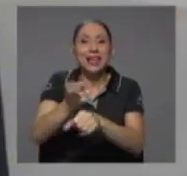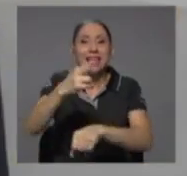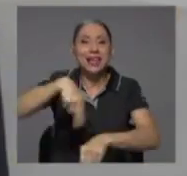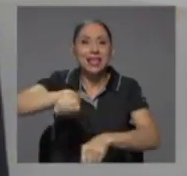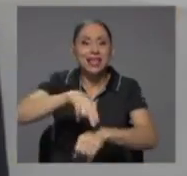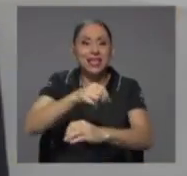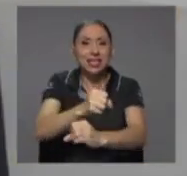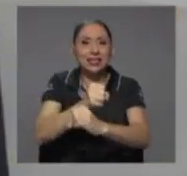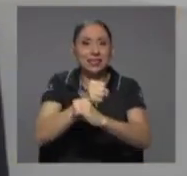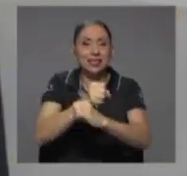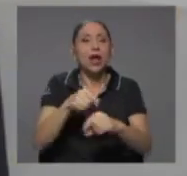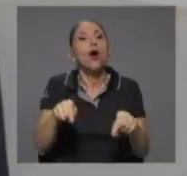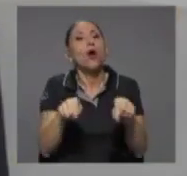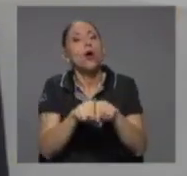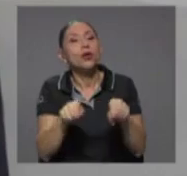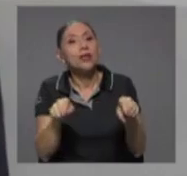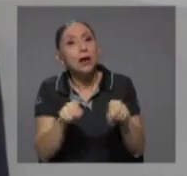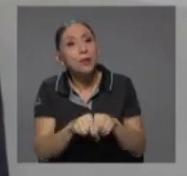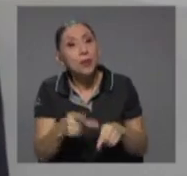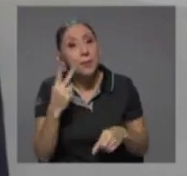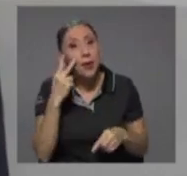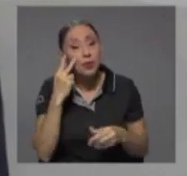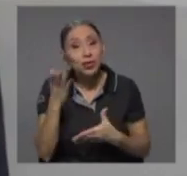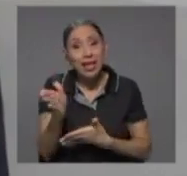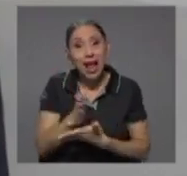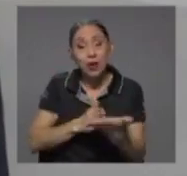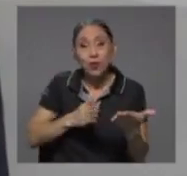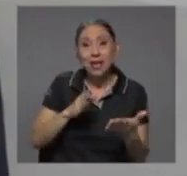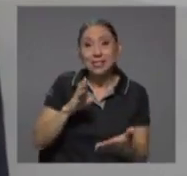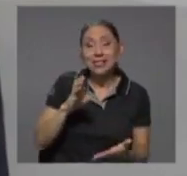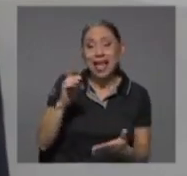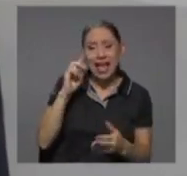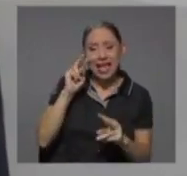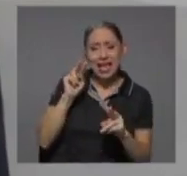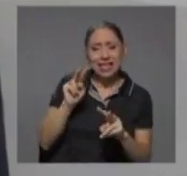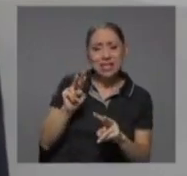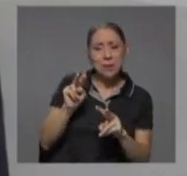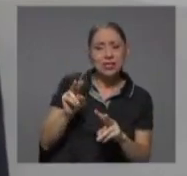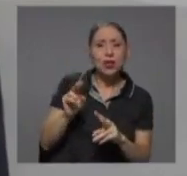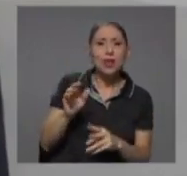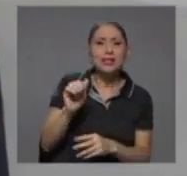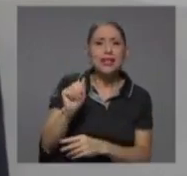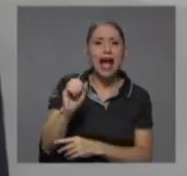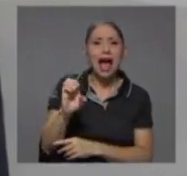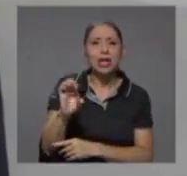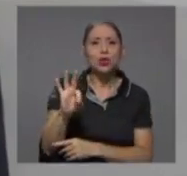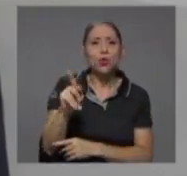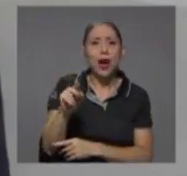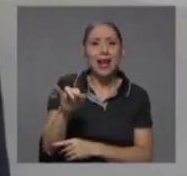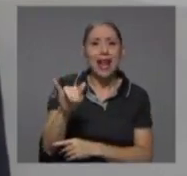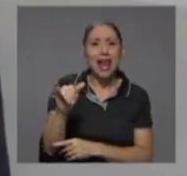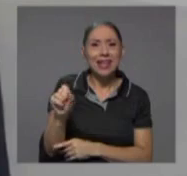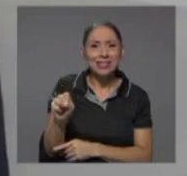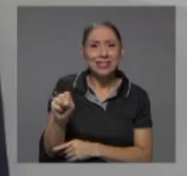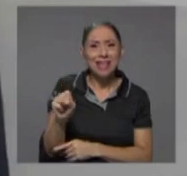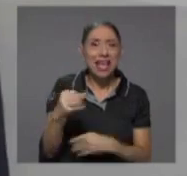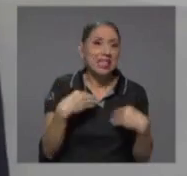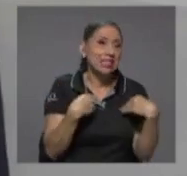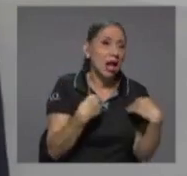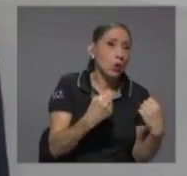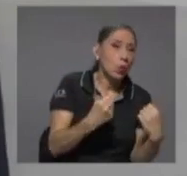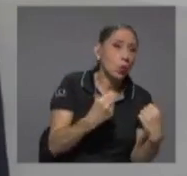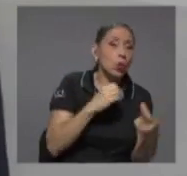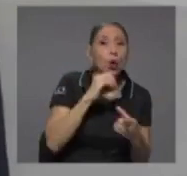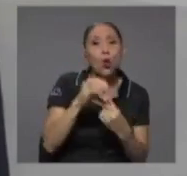de las estimaciones actuariales en materia de seguro de salud, de centros penales o de aseguramiento de